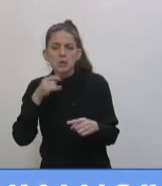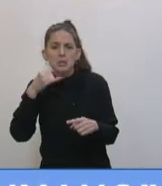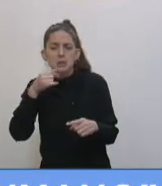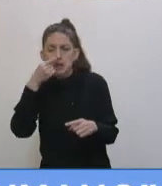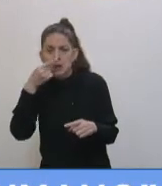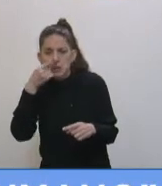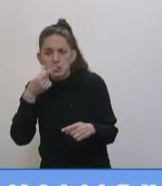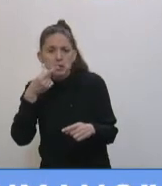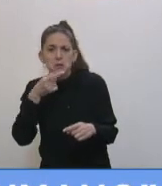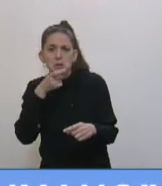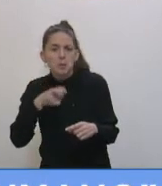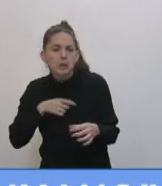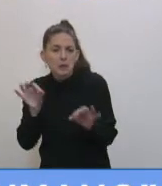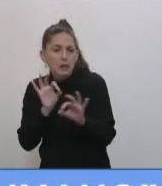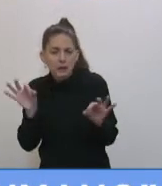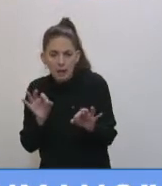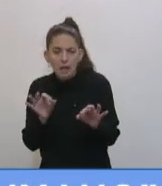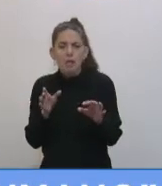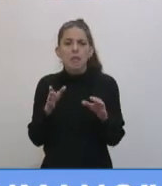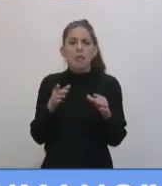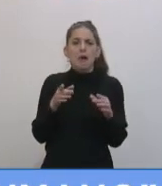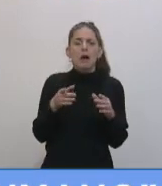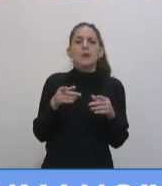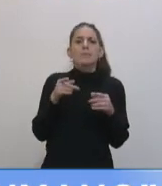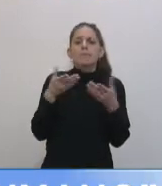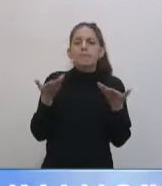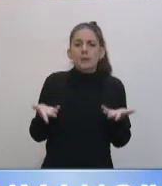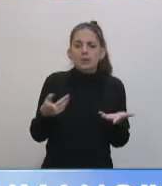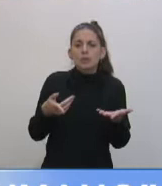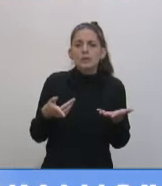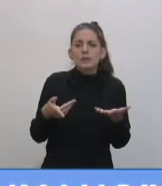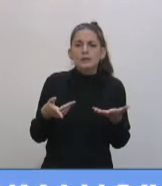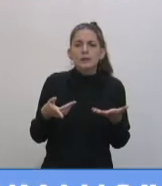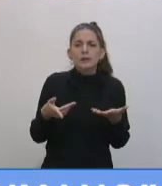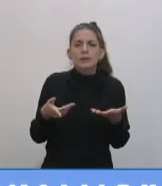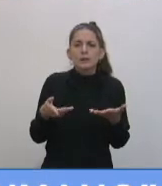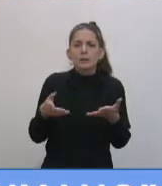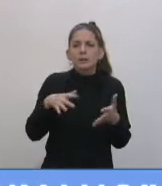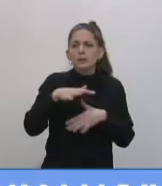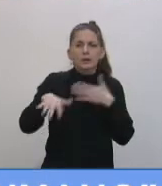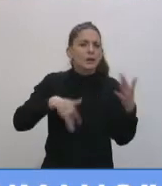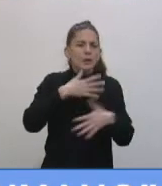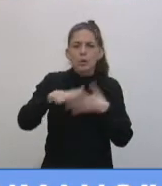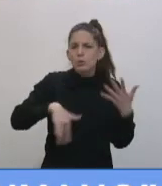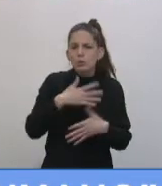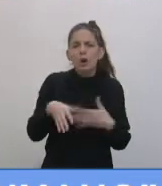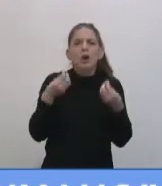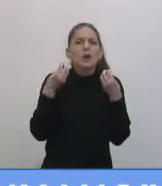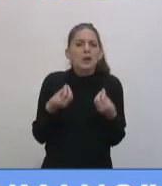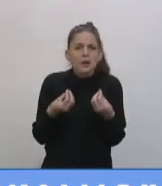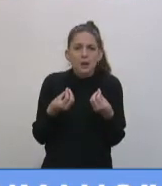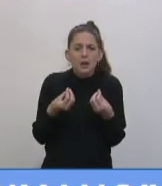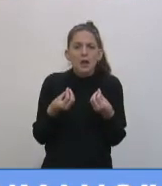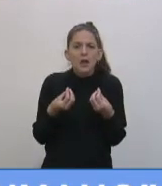también influyeron en esto. Y bueno, y esta revolución, obviamente, produjo, como lo hacen